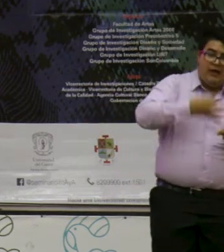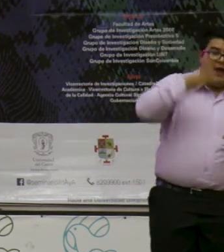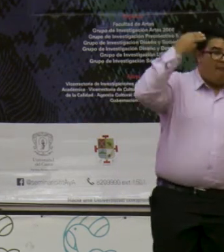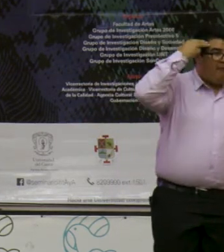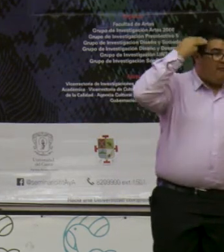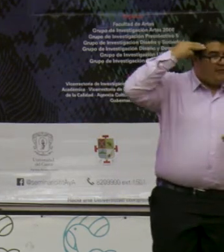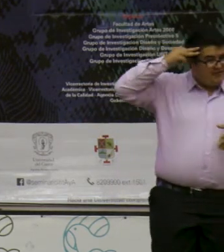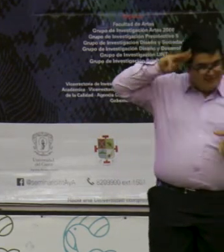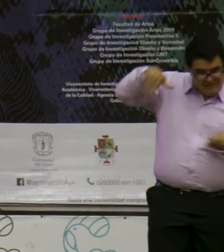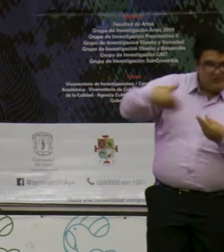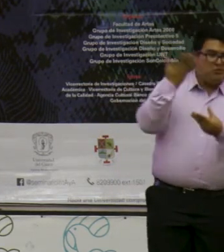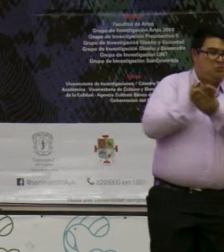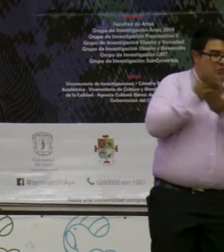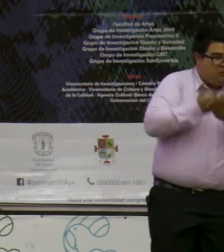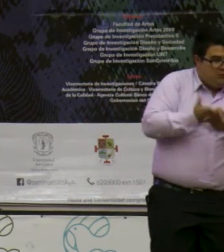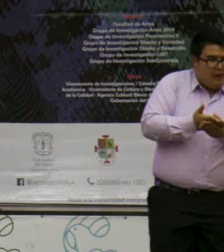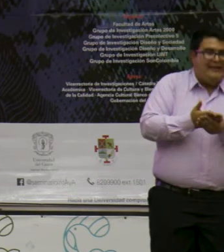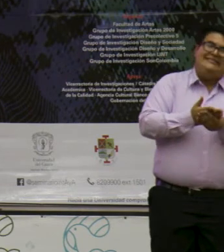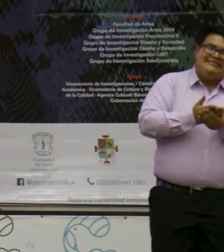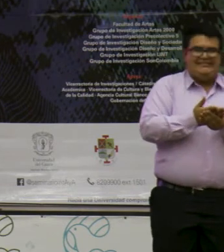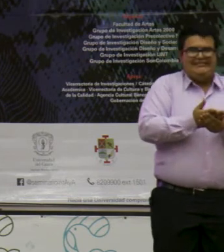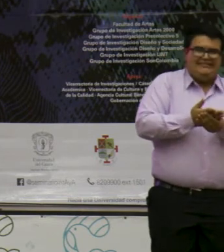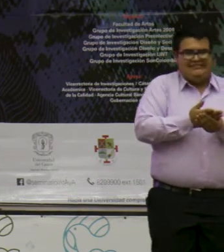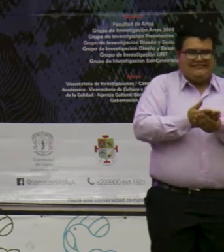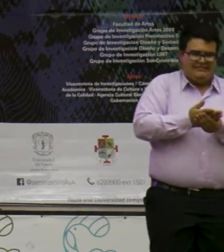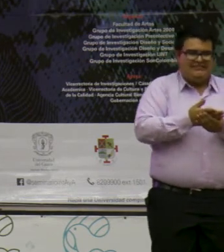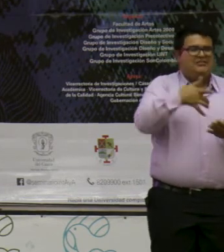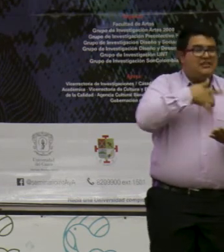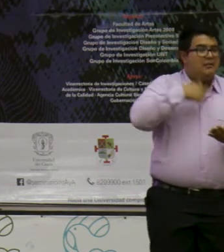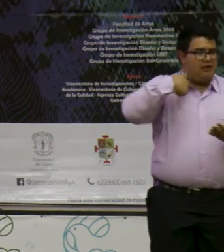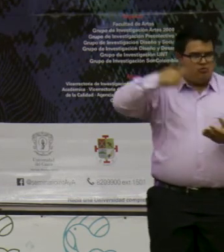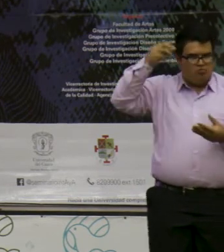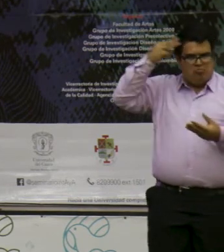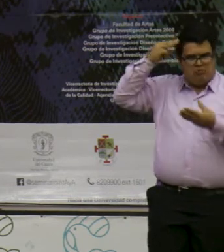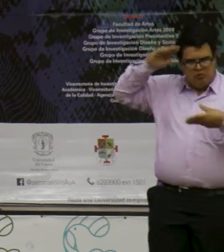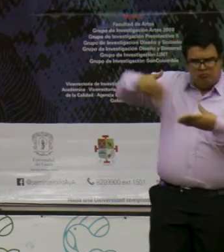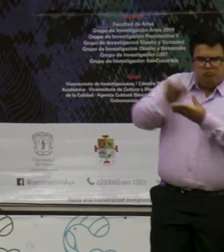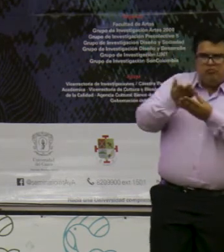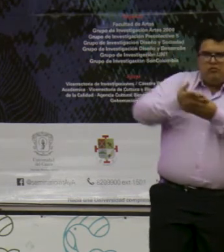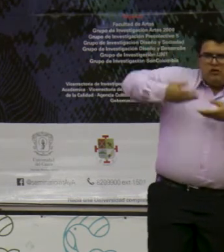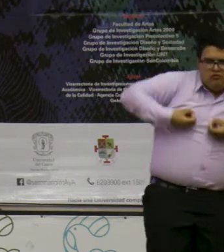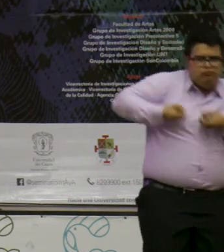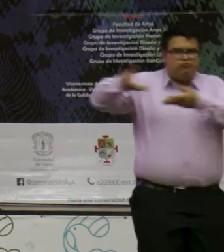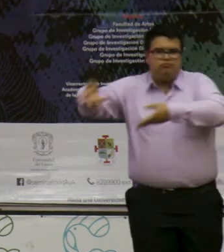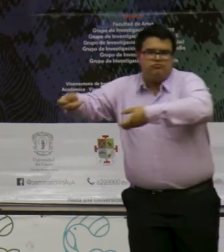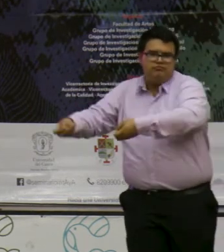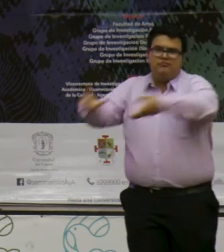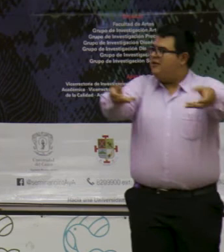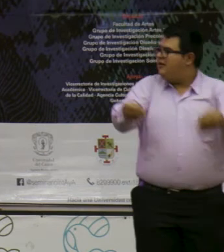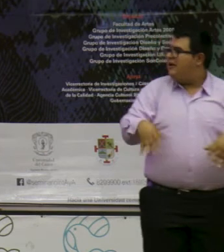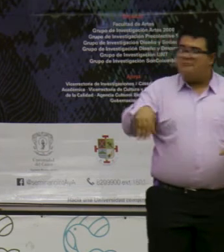memoria como archivo, permite el tránsito de un dispositivo a otro. Además, existen estas USBs de bolsillo,